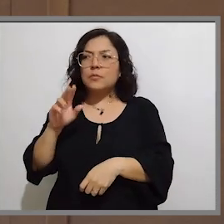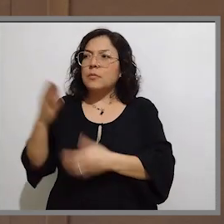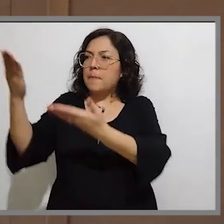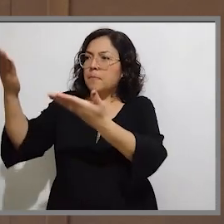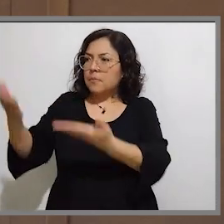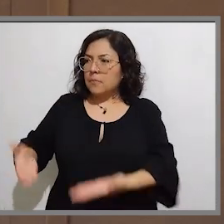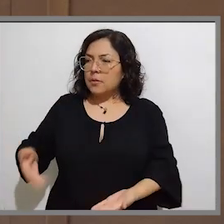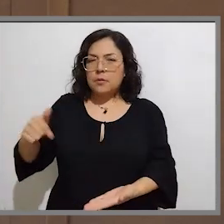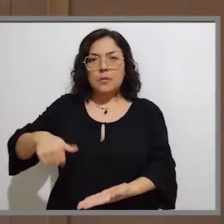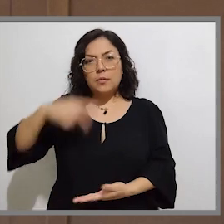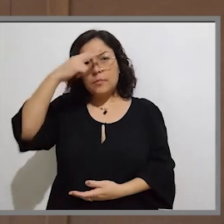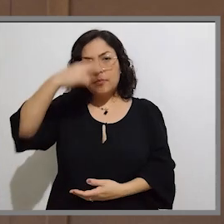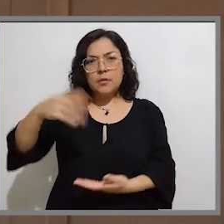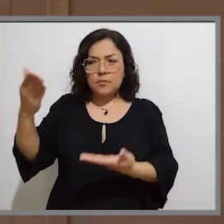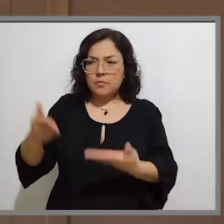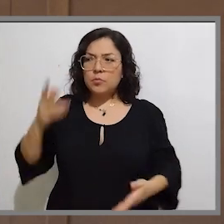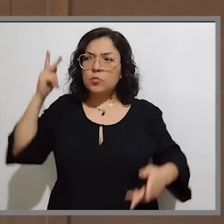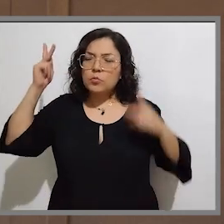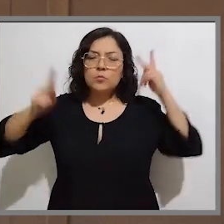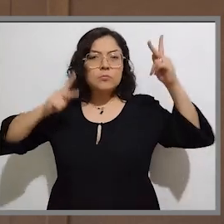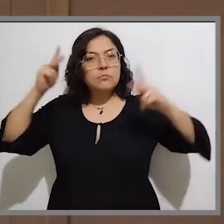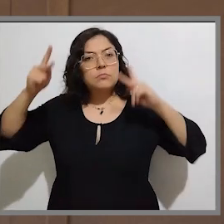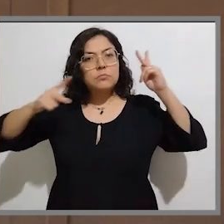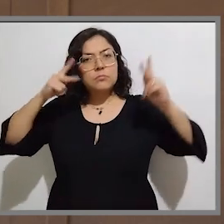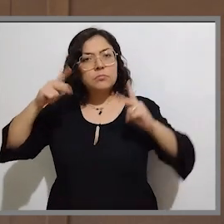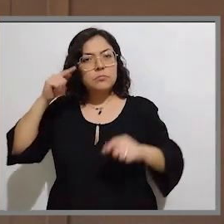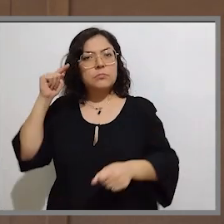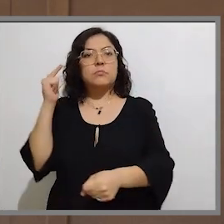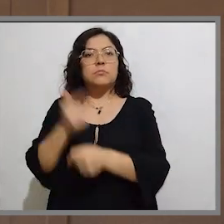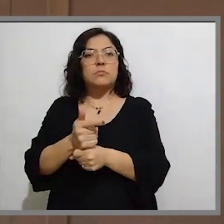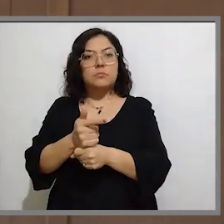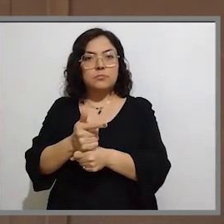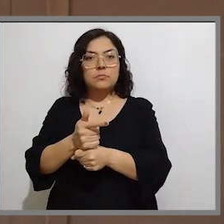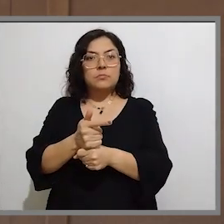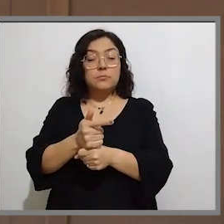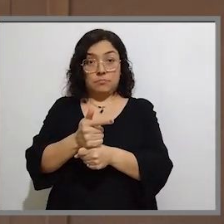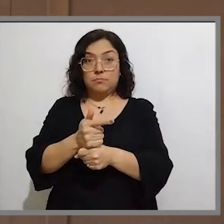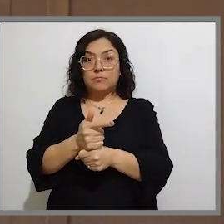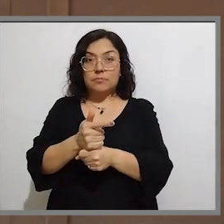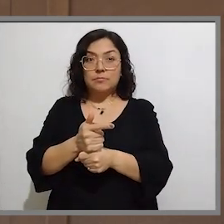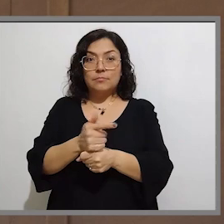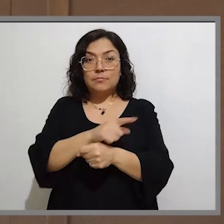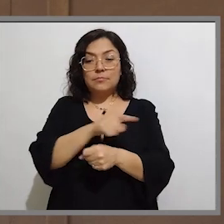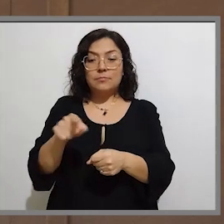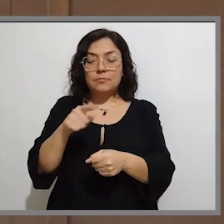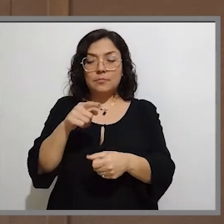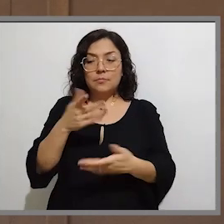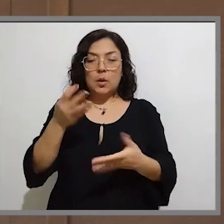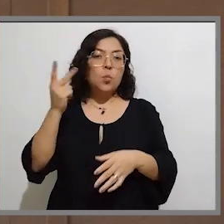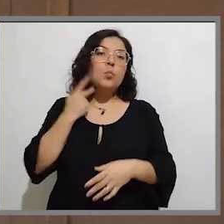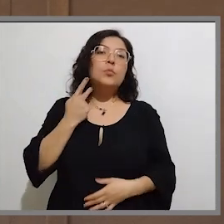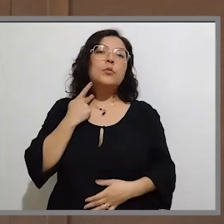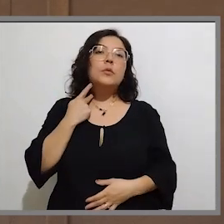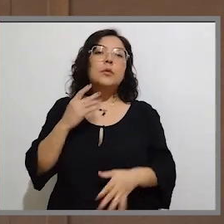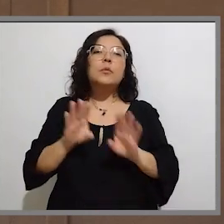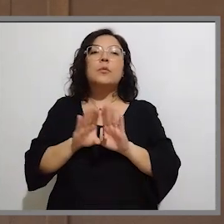país acompañada de esa misión diplomática y encuentra un escenario político electoral muy complejo. Era